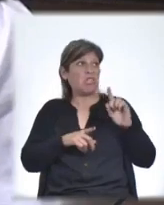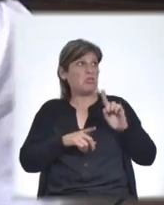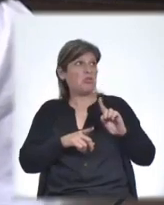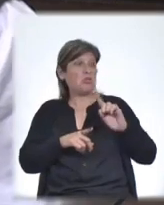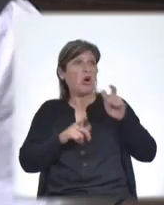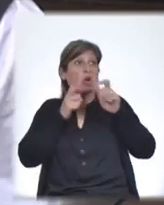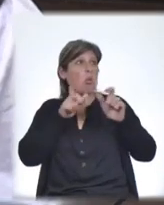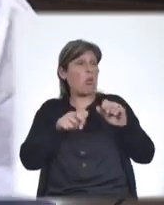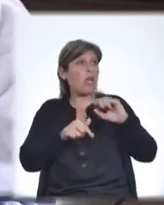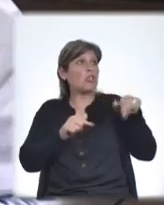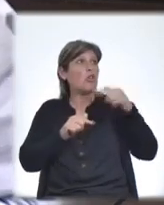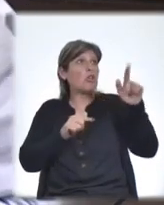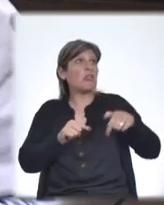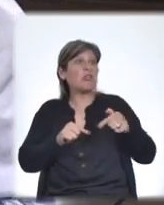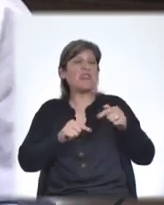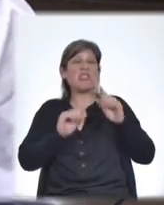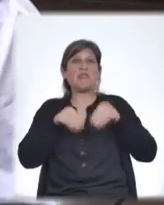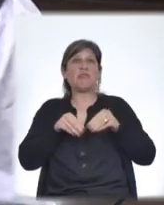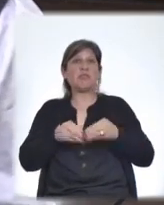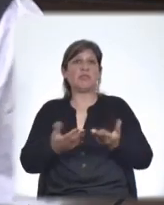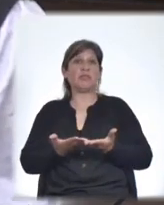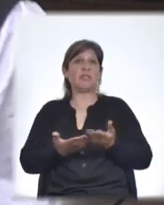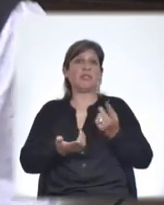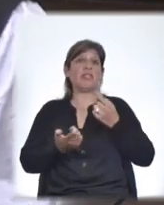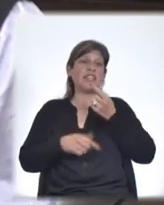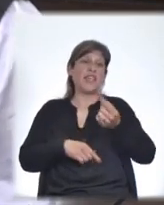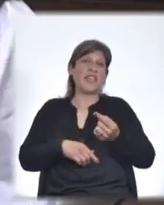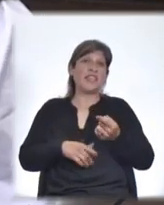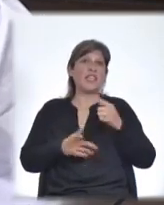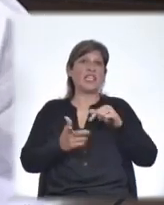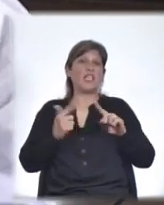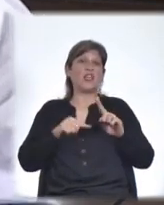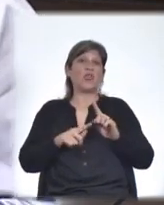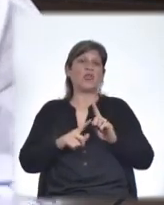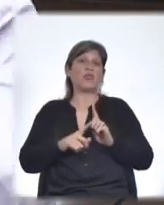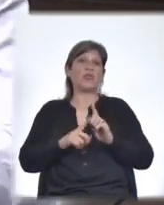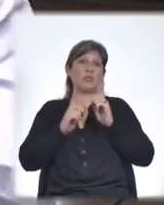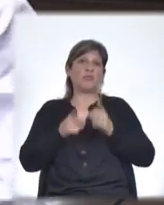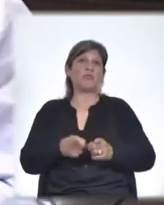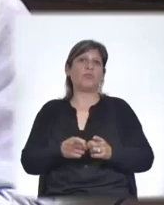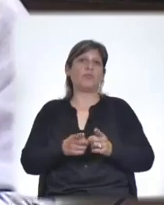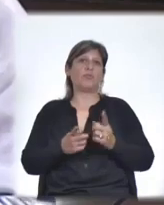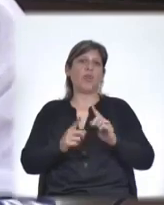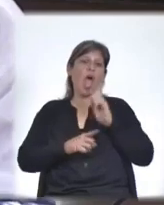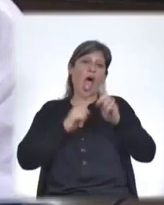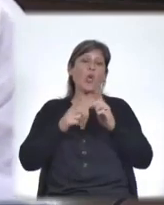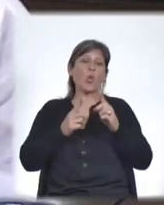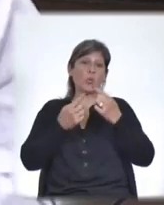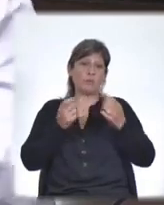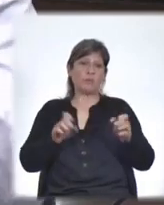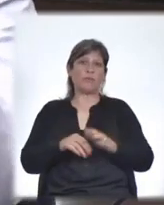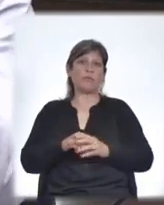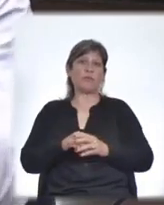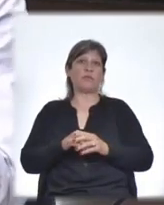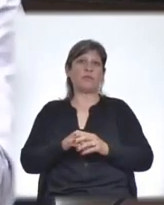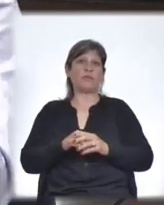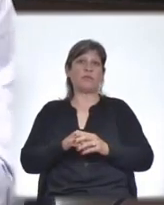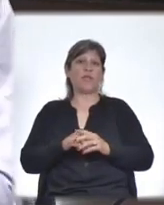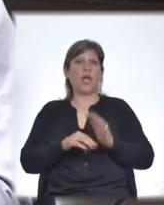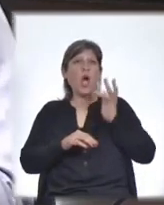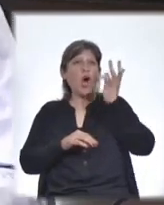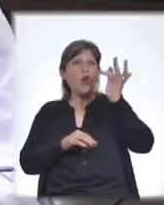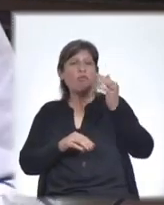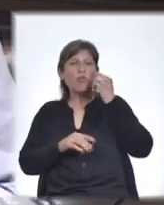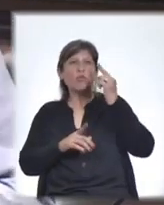presentan. Se menciona el pasar, en definitiva, en la exposición de motivos, algunas de estas consideraciones. Las proyecciones descansan sobre